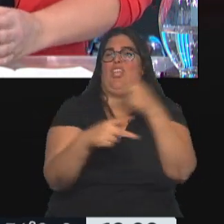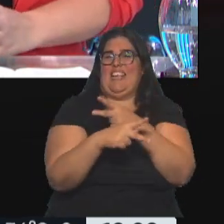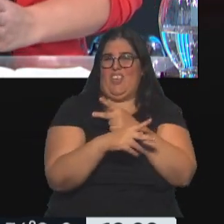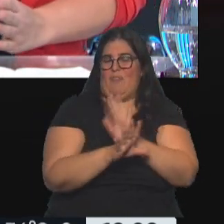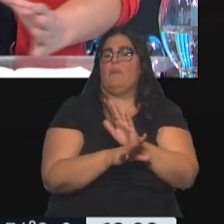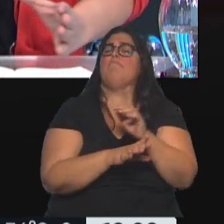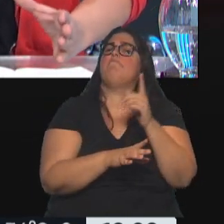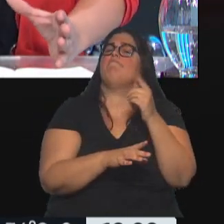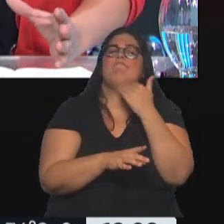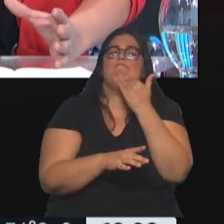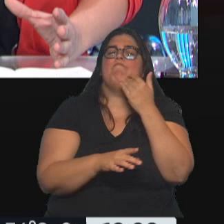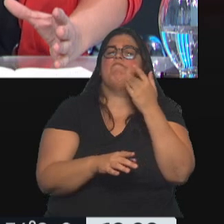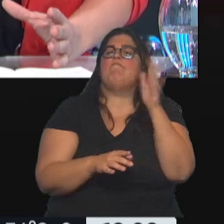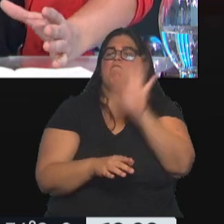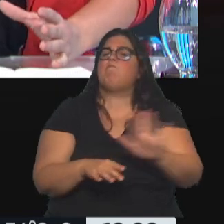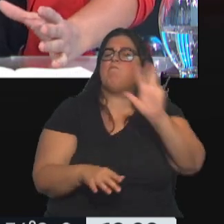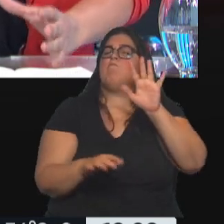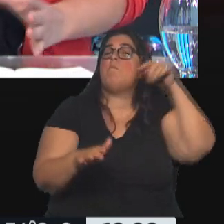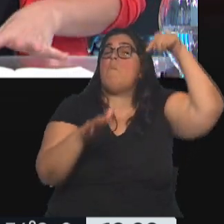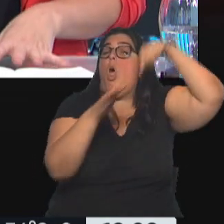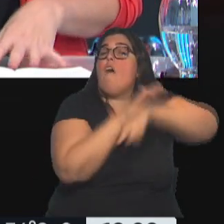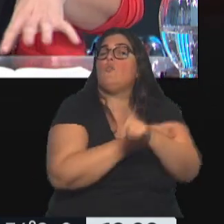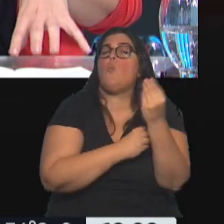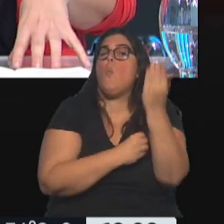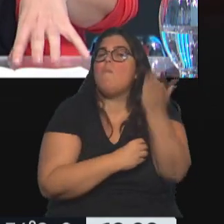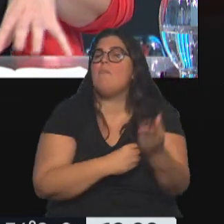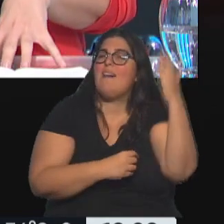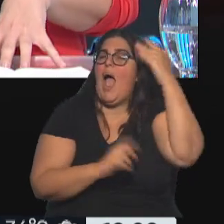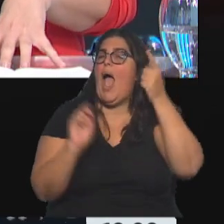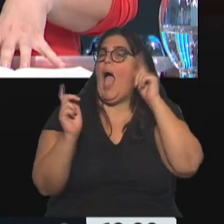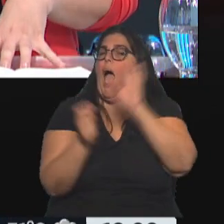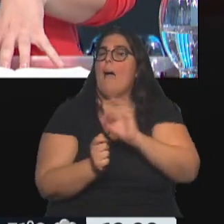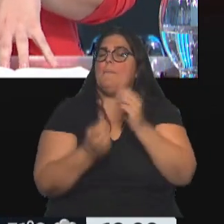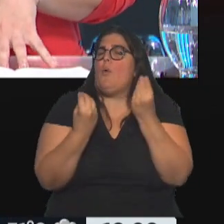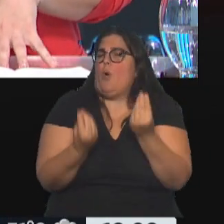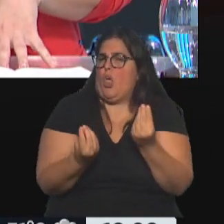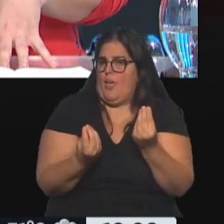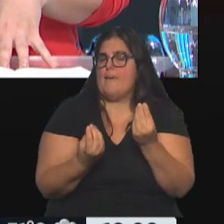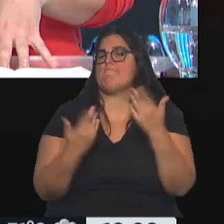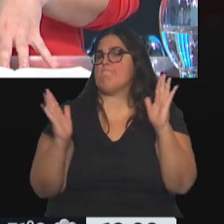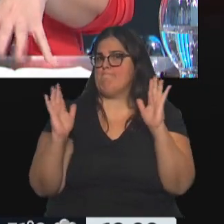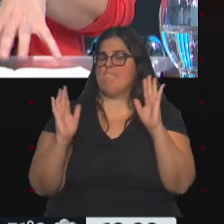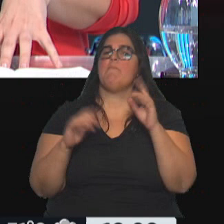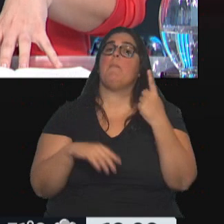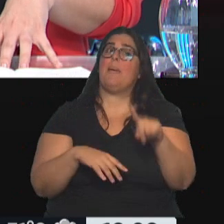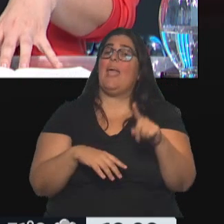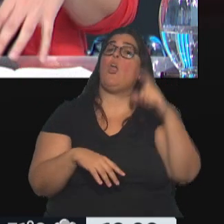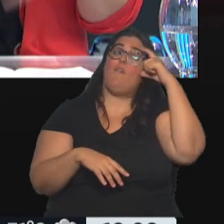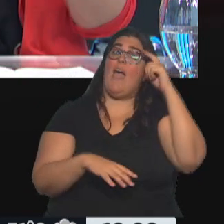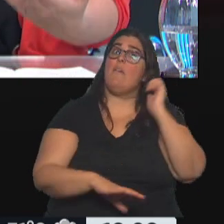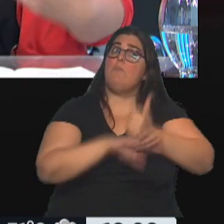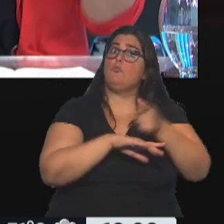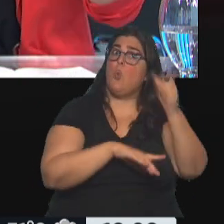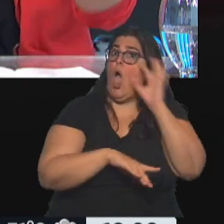su postura. Entonces no está muy claro qué puede llegar a pasar en el Senado, pero sí está clara la postura de Biden, porque ya salieron a decir que